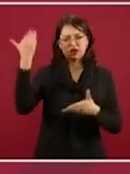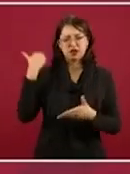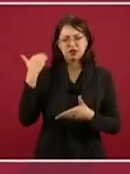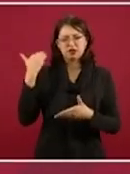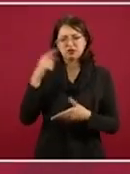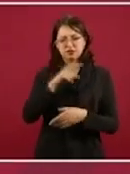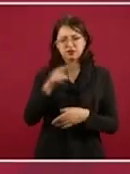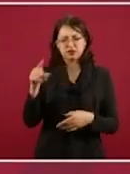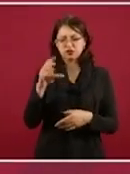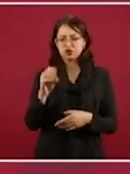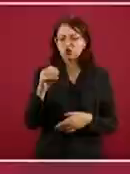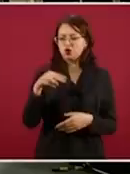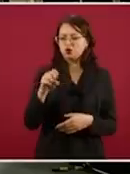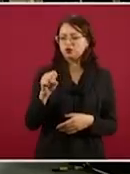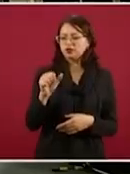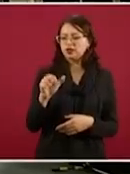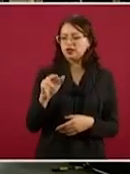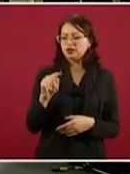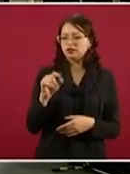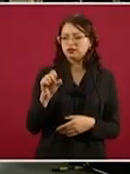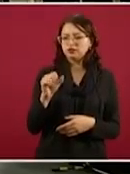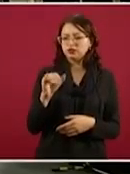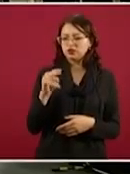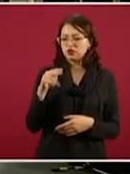¿Se acuerdan de eso?